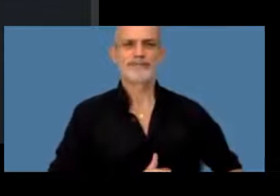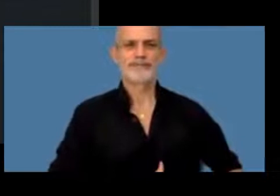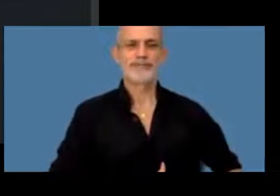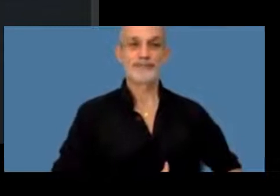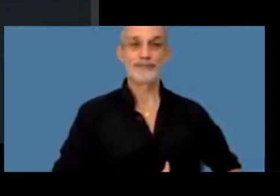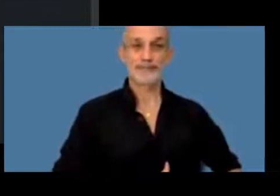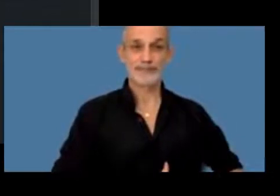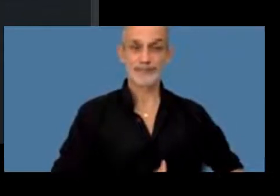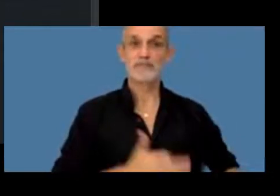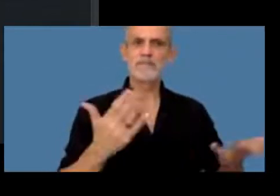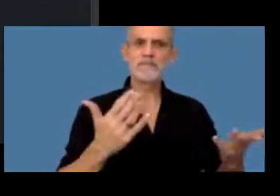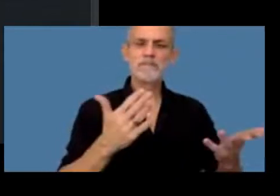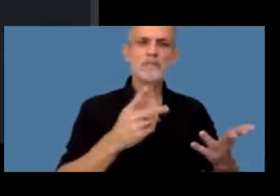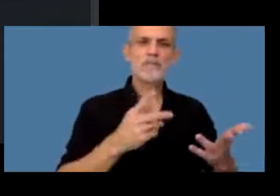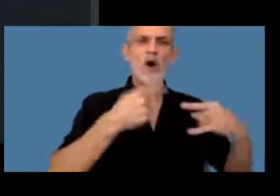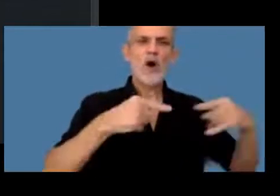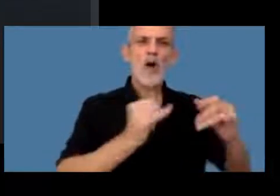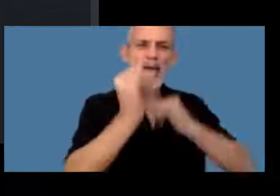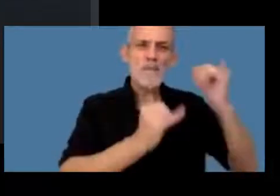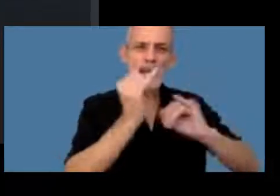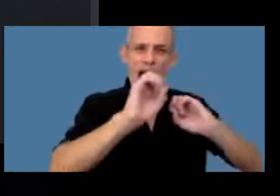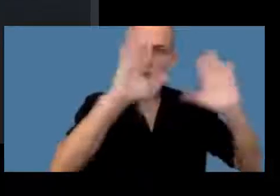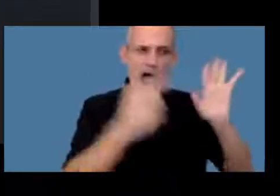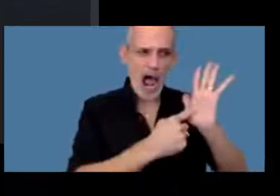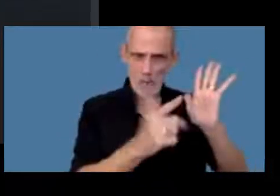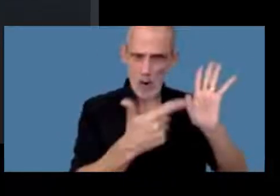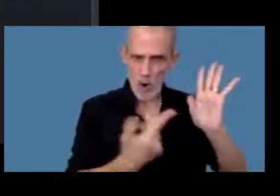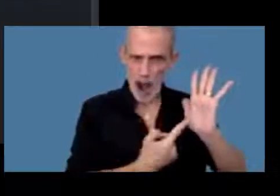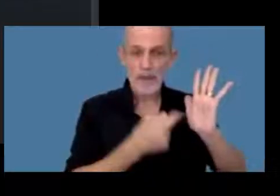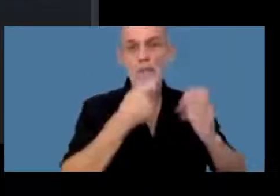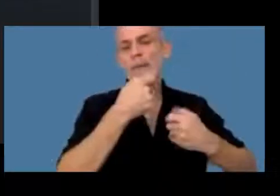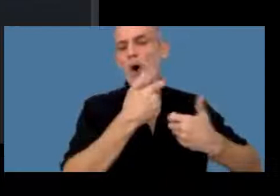que no hay cosas explicadas, ¿no? Por ejemplo,